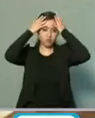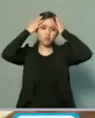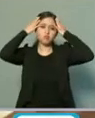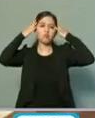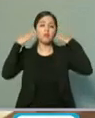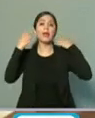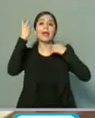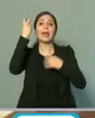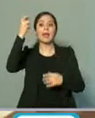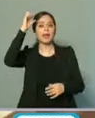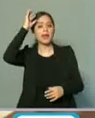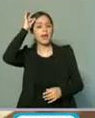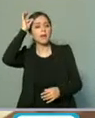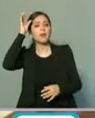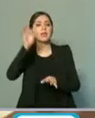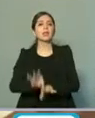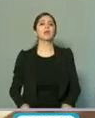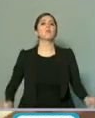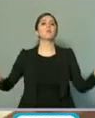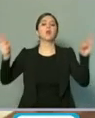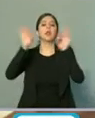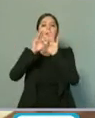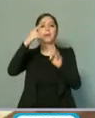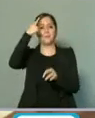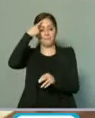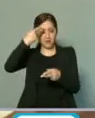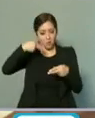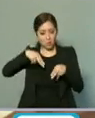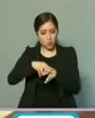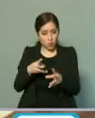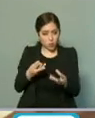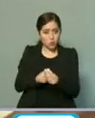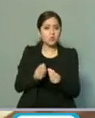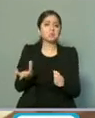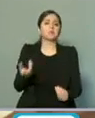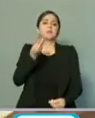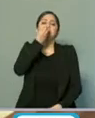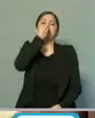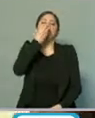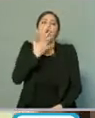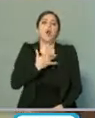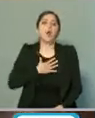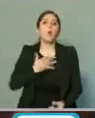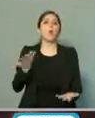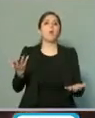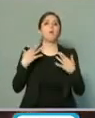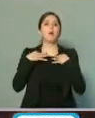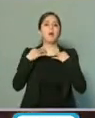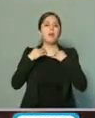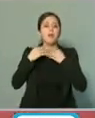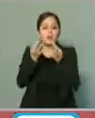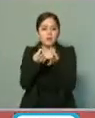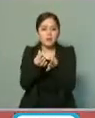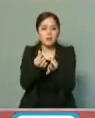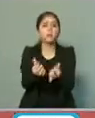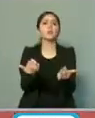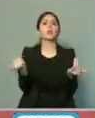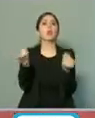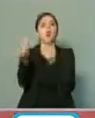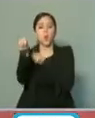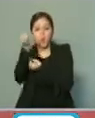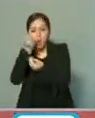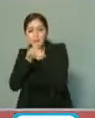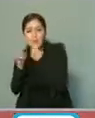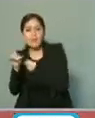era un instrumento, un elemento de seducción muy importante. Los aromas, las texturas, por ejemplo, comer